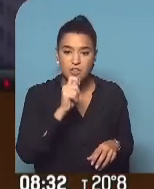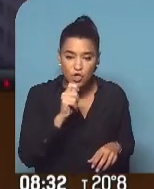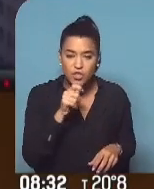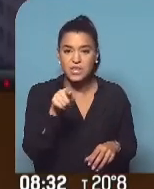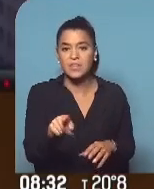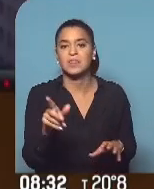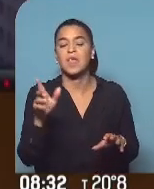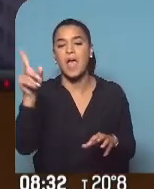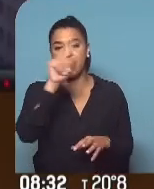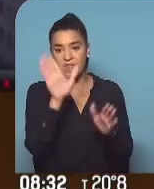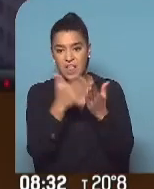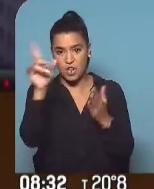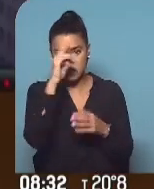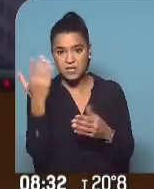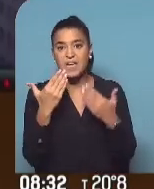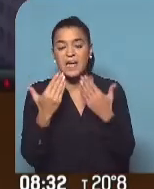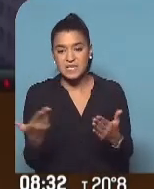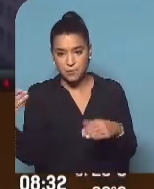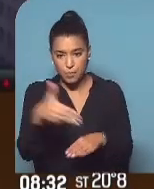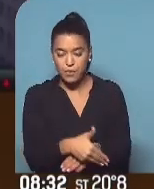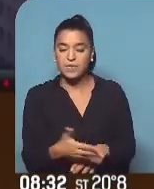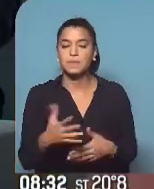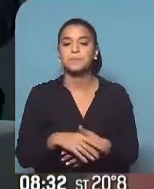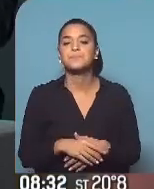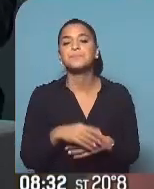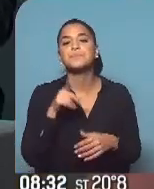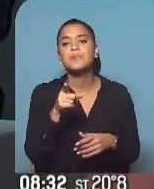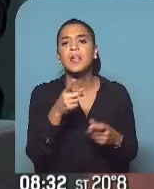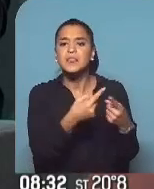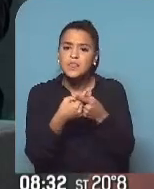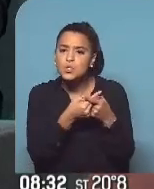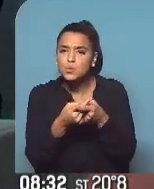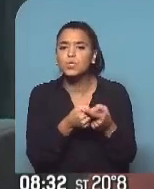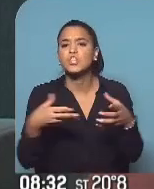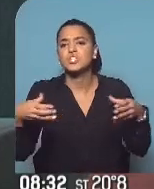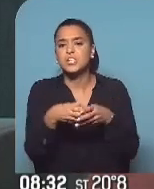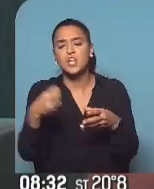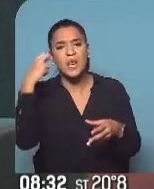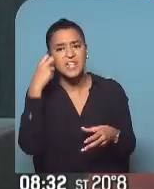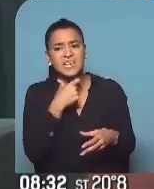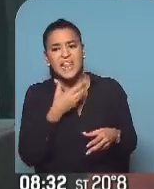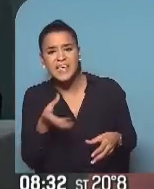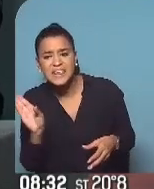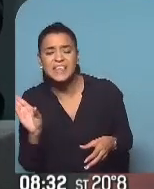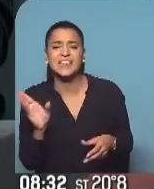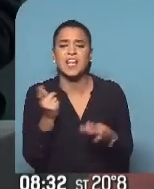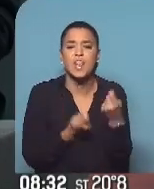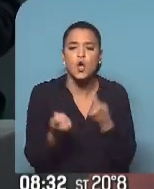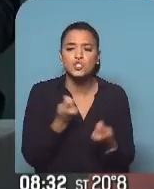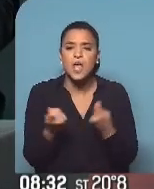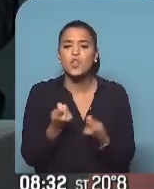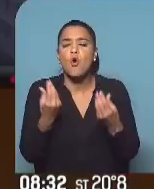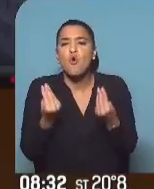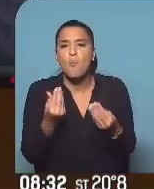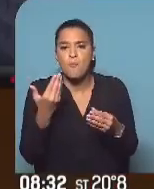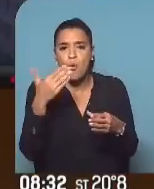La Nación. Muchísimas gracias, Jorge, por venir. Por favor, Damián, ¿cómo estás? Muy bien. Se está discutiendo incluso que hay un sector tal vez del radicalismo que se quiere ir. ¿Están negociando la fórmula